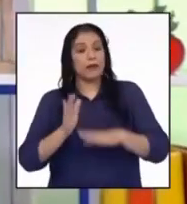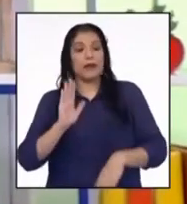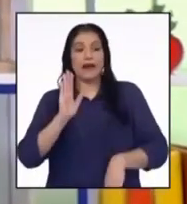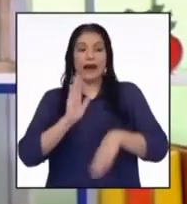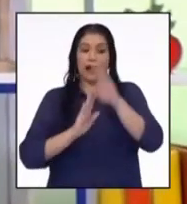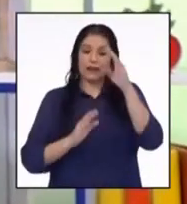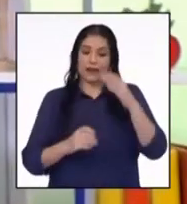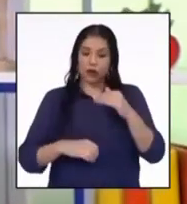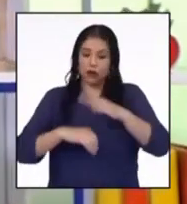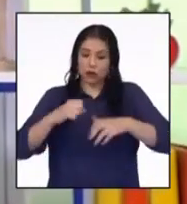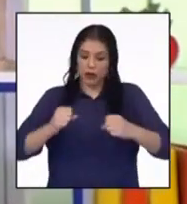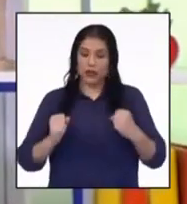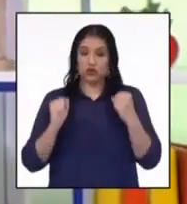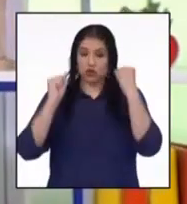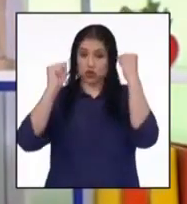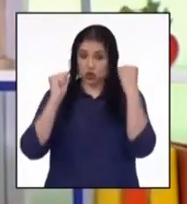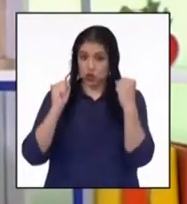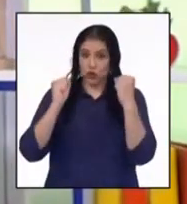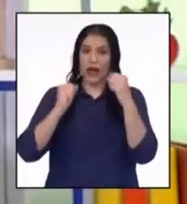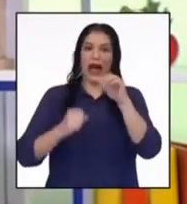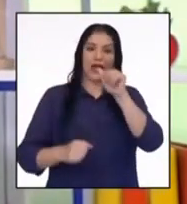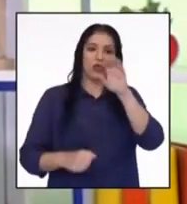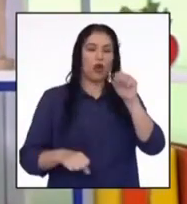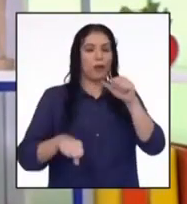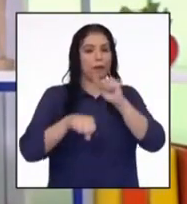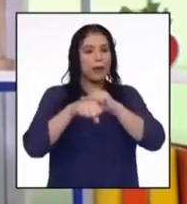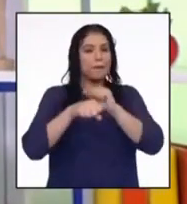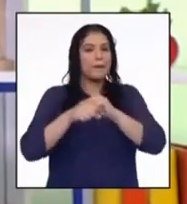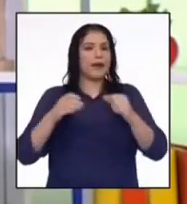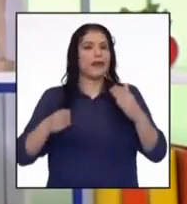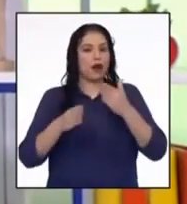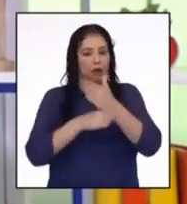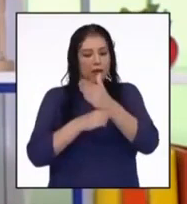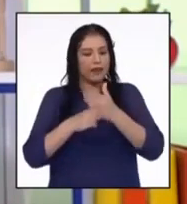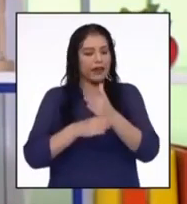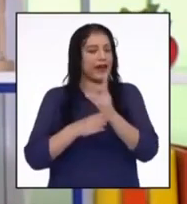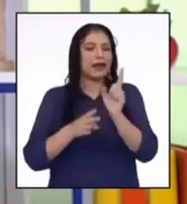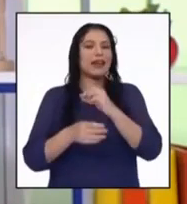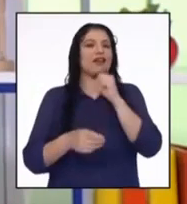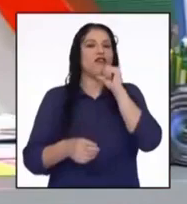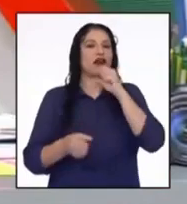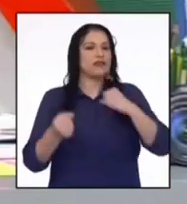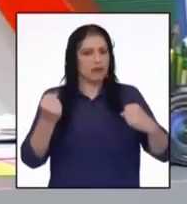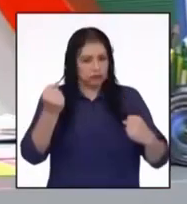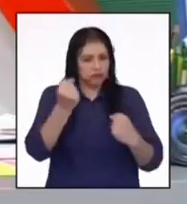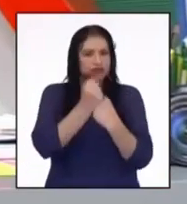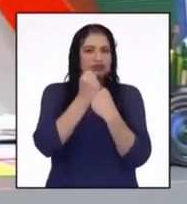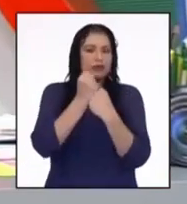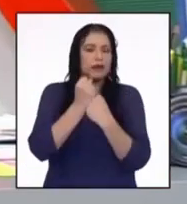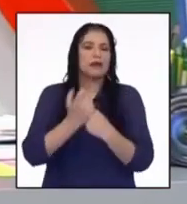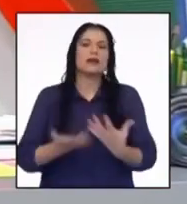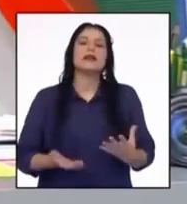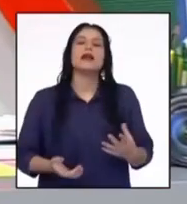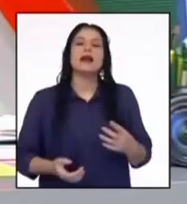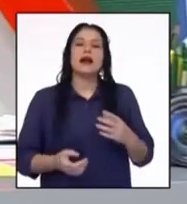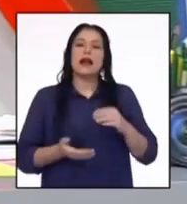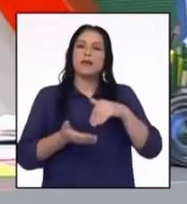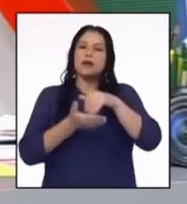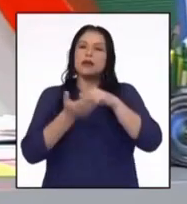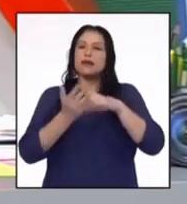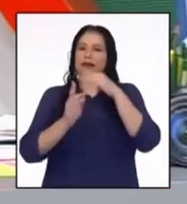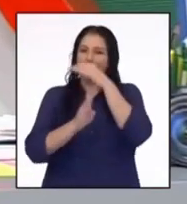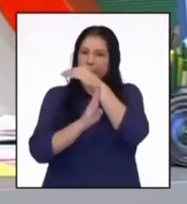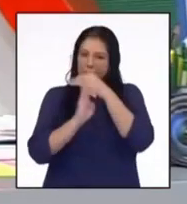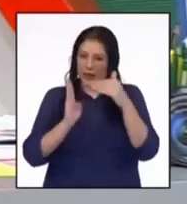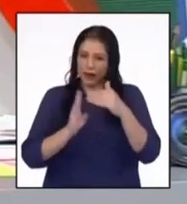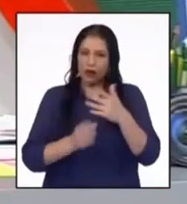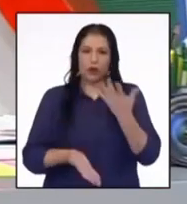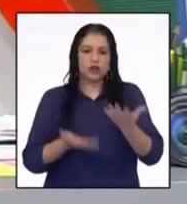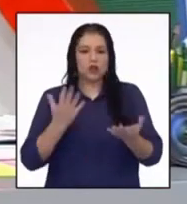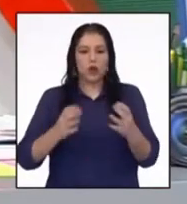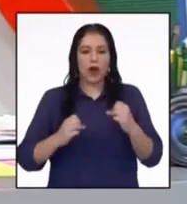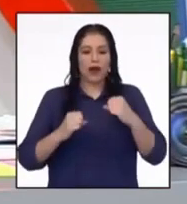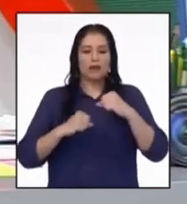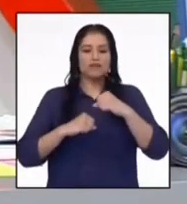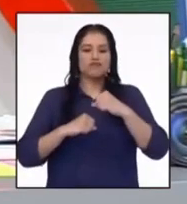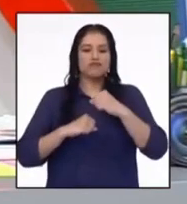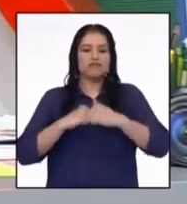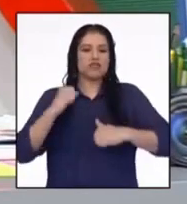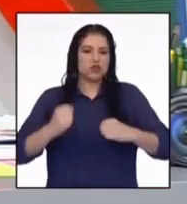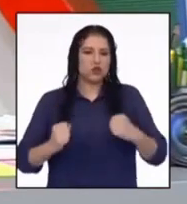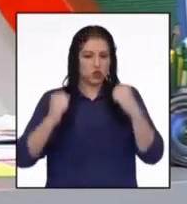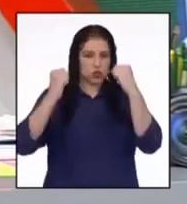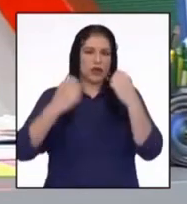alta cuando hay estructuras de adobe, piedra o madera sin refuerzos estructurales. La vulnerabilidad media existe cuando hay estructuras